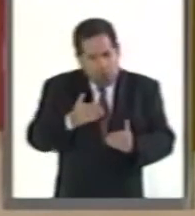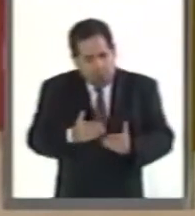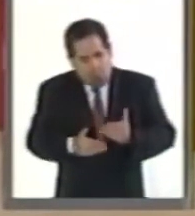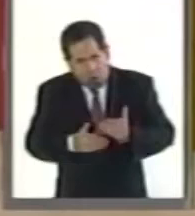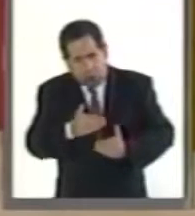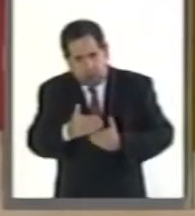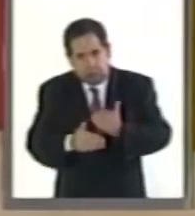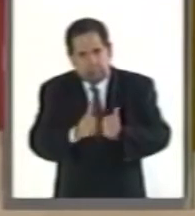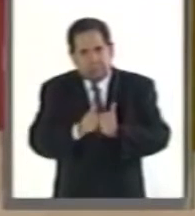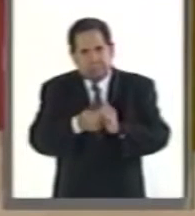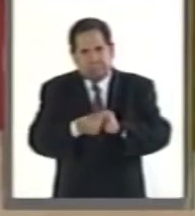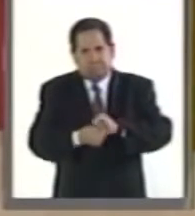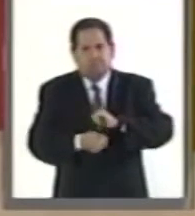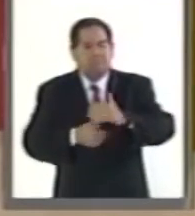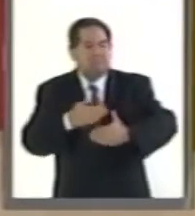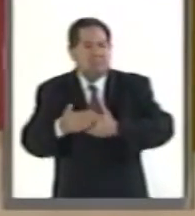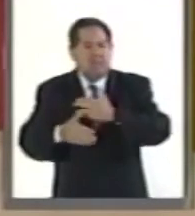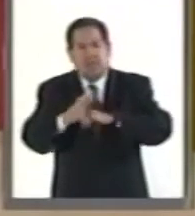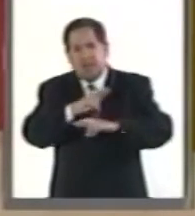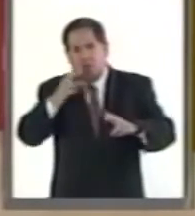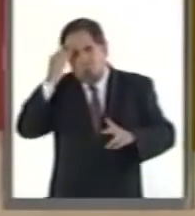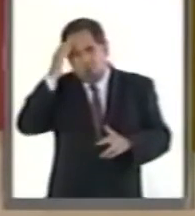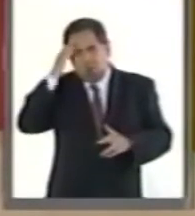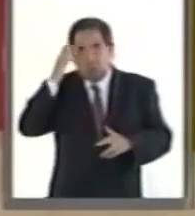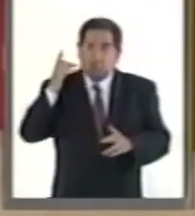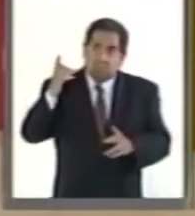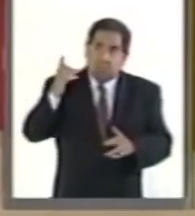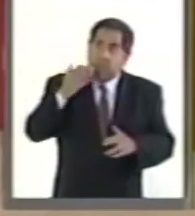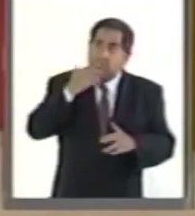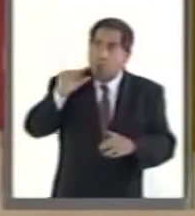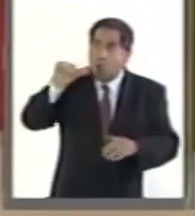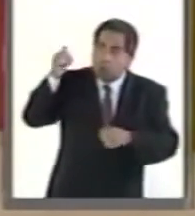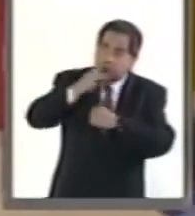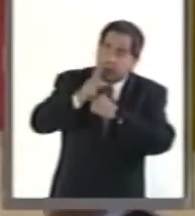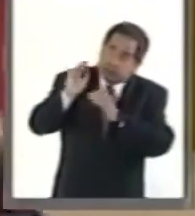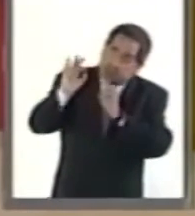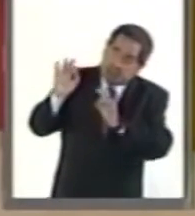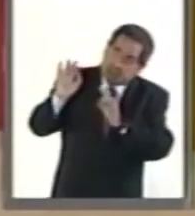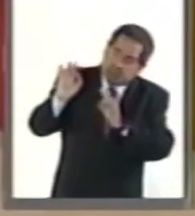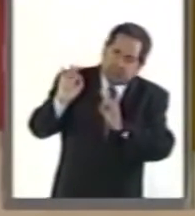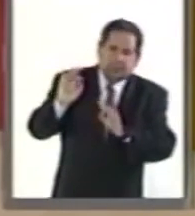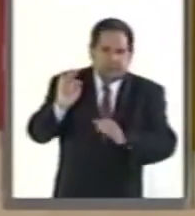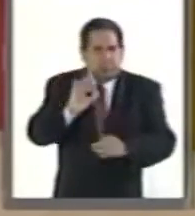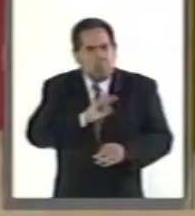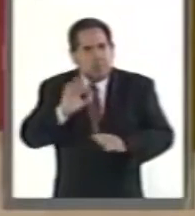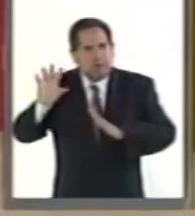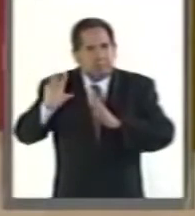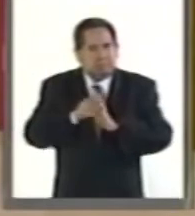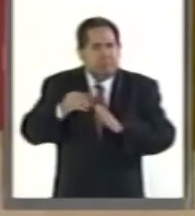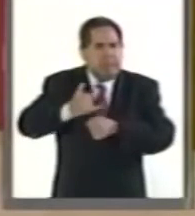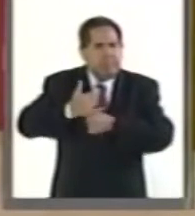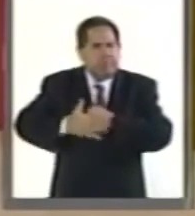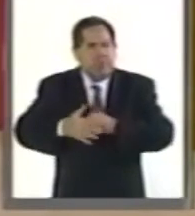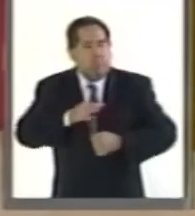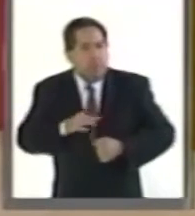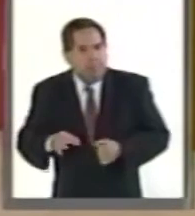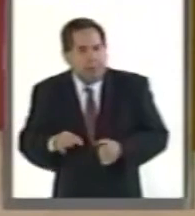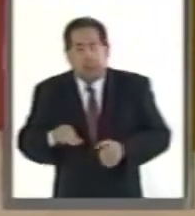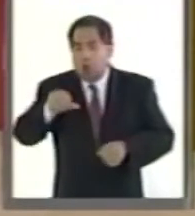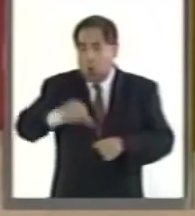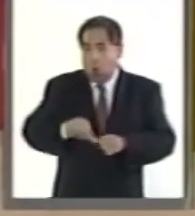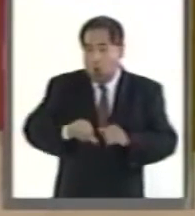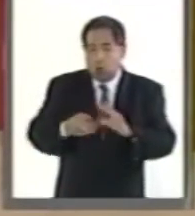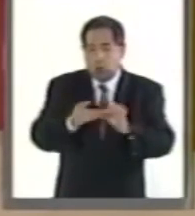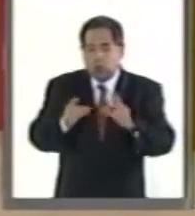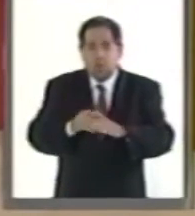progresando también a reconocer lo que ha sido bueno para otras naciones. Hoy estamos resolviendo, además